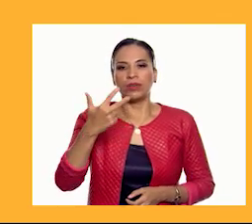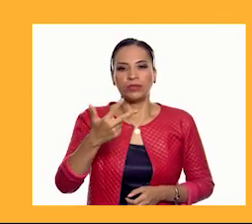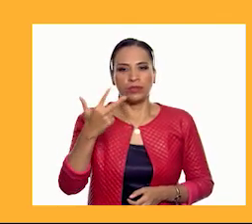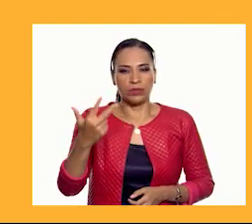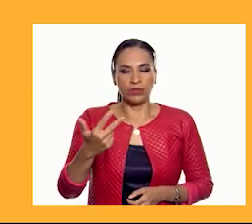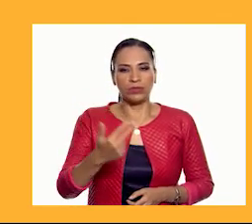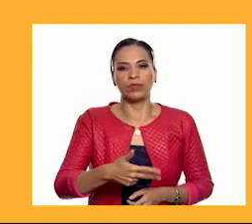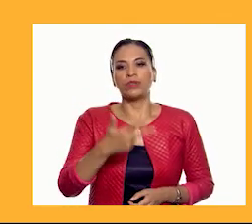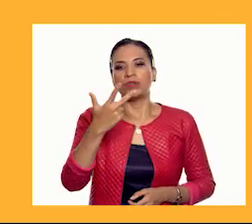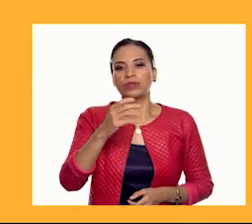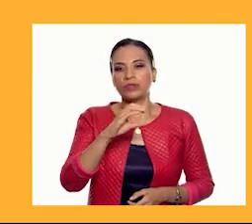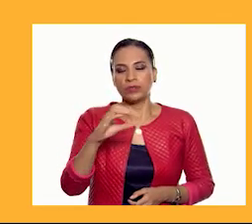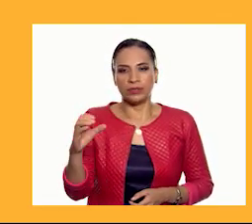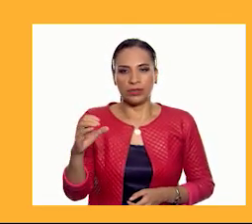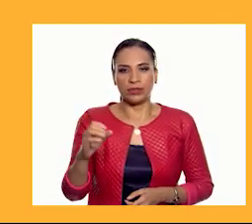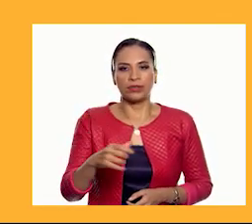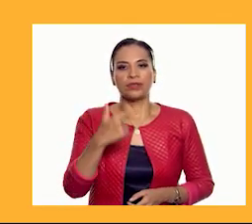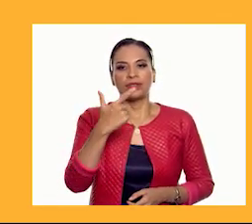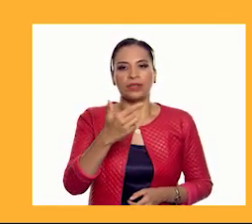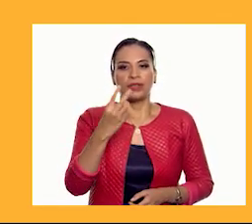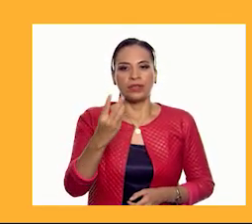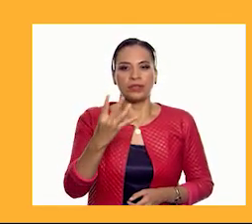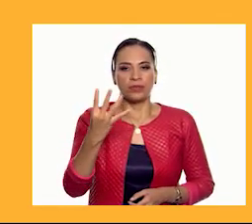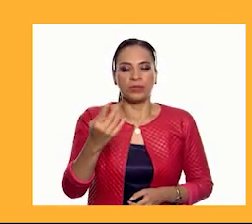800-288-6688 y